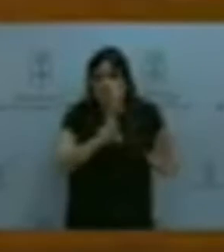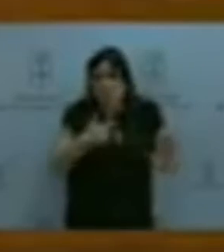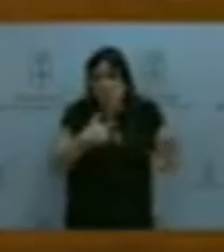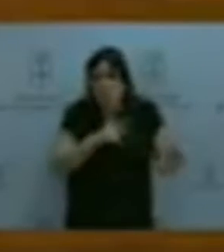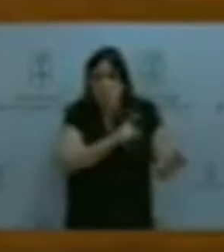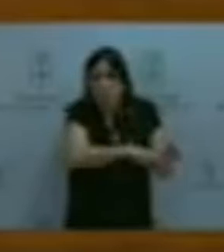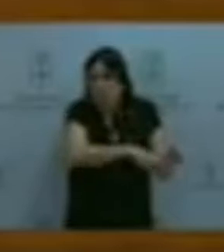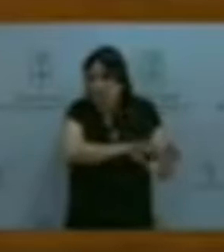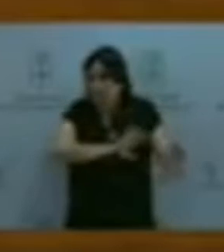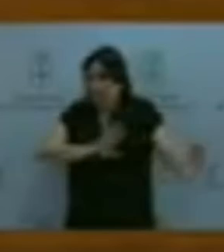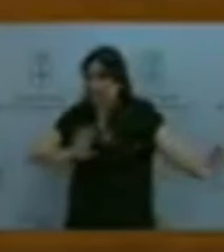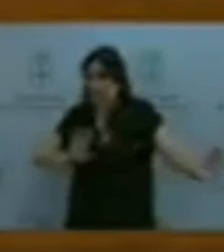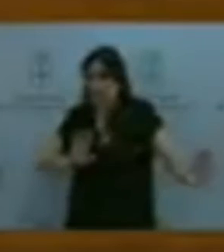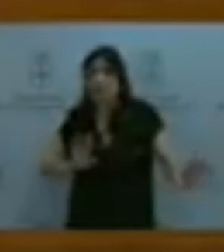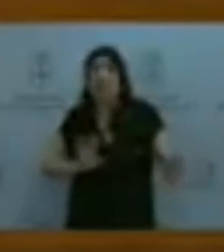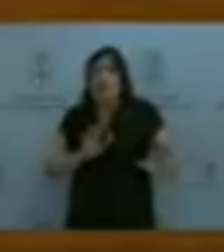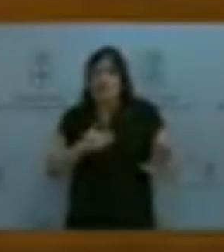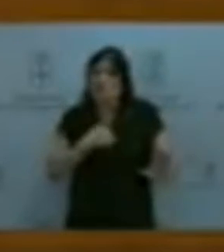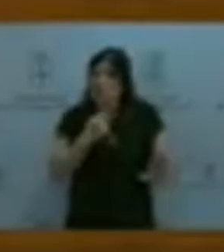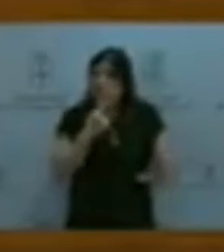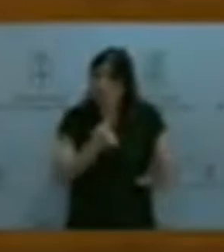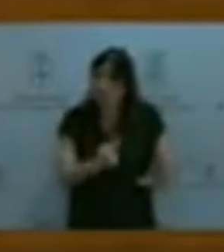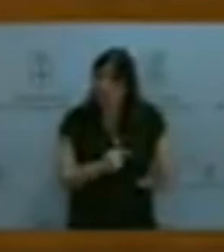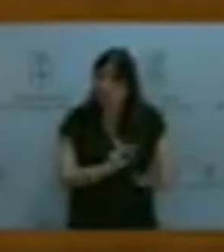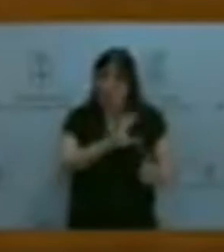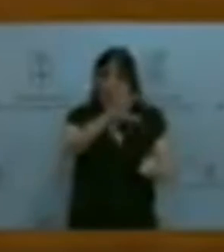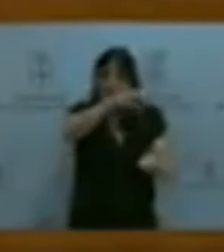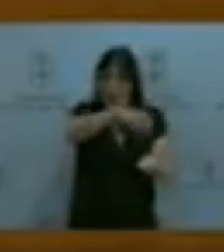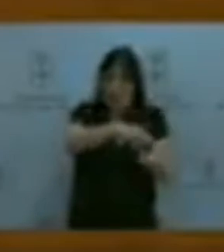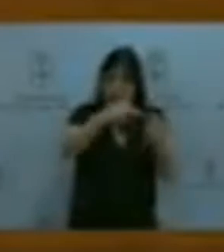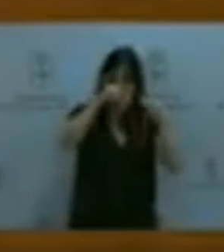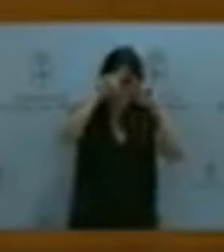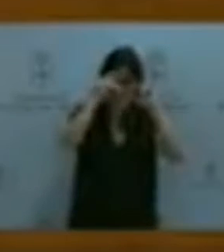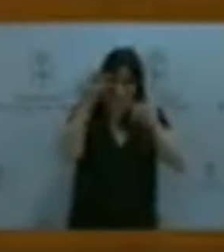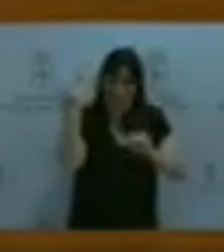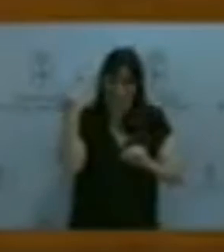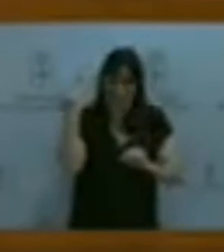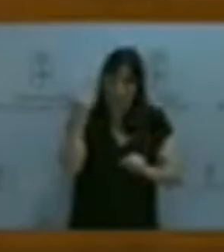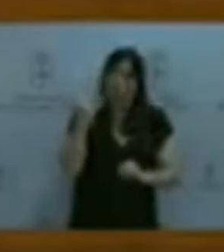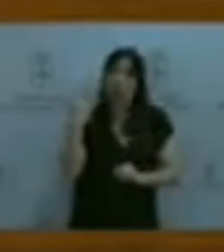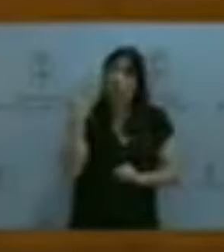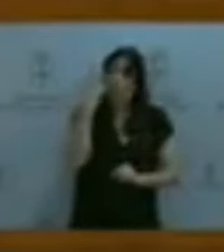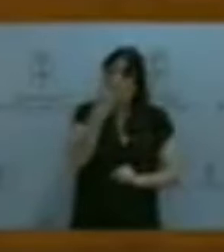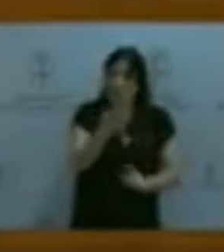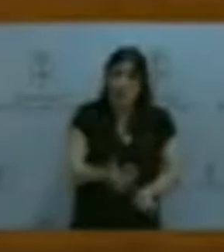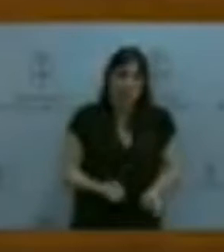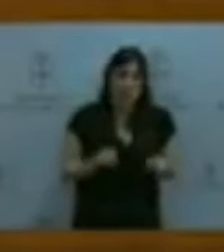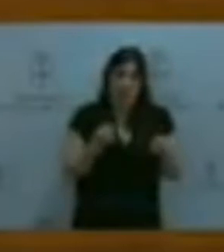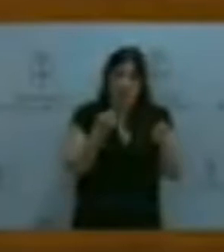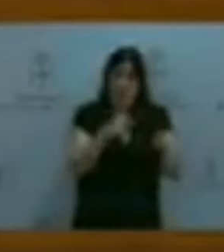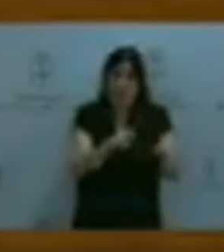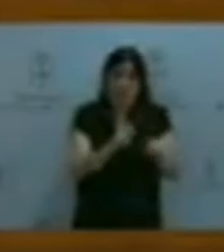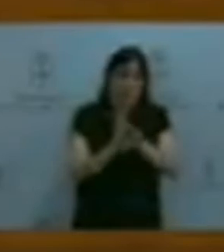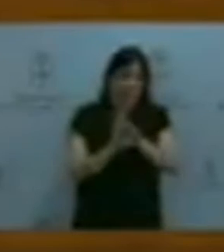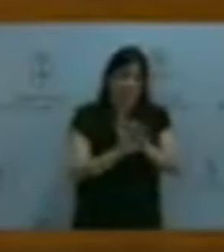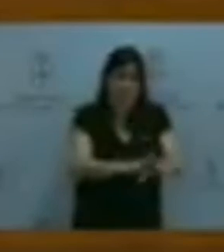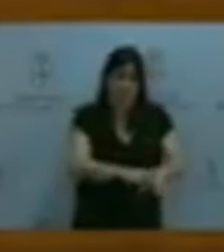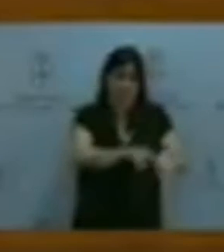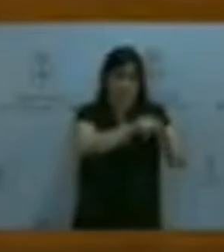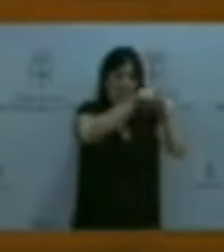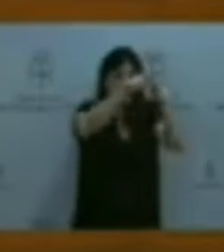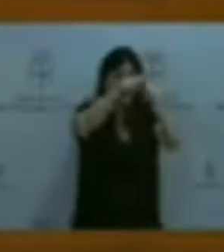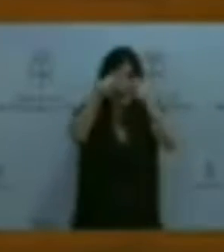mole hospitalaria en 4 años lleva cerrada cal y canto, abandonada a su suerte, deteriorándose y acabando con la esperanza de